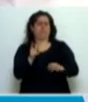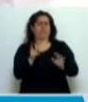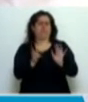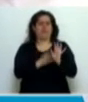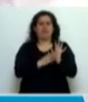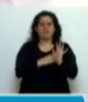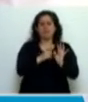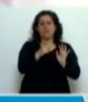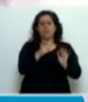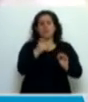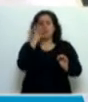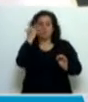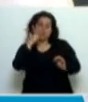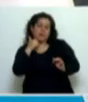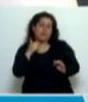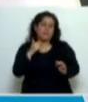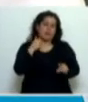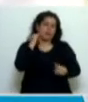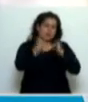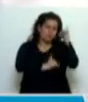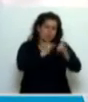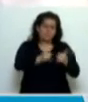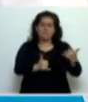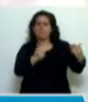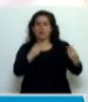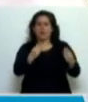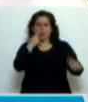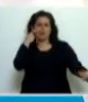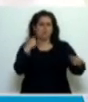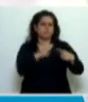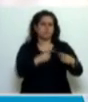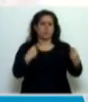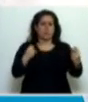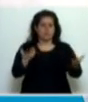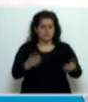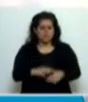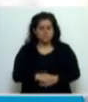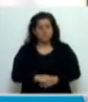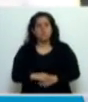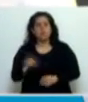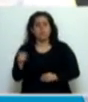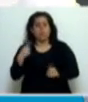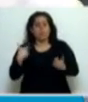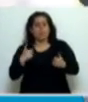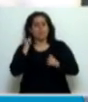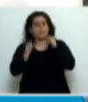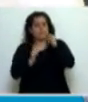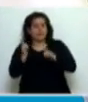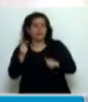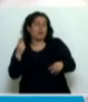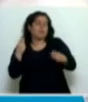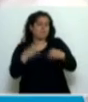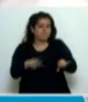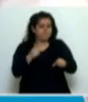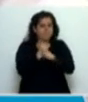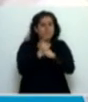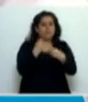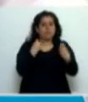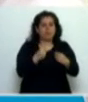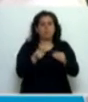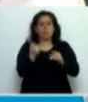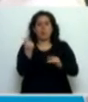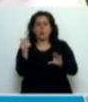gustaría analizar qué es y para qué se lo creó. Podemos decir en principio que se trata de un